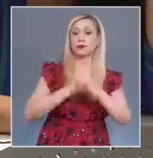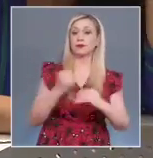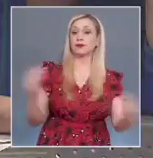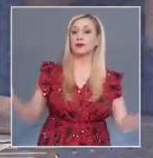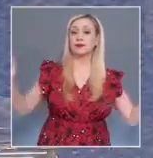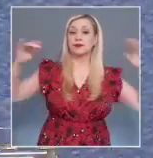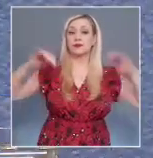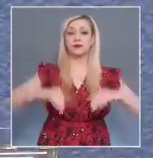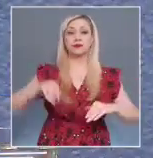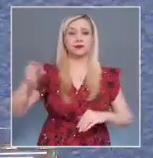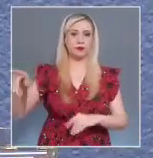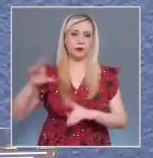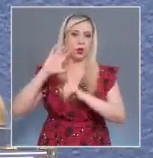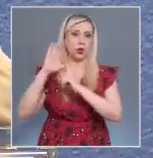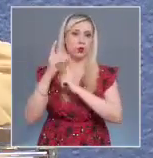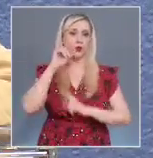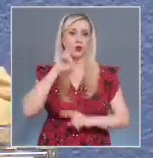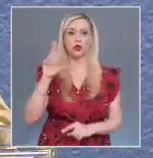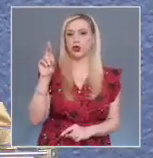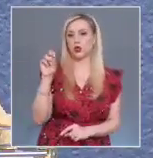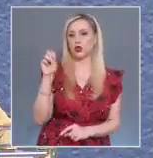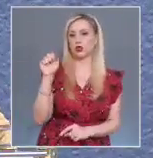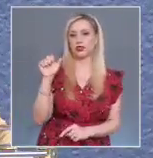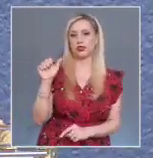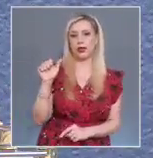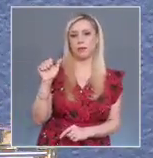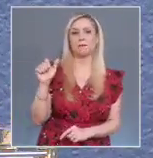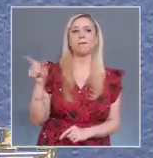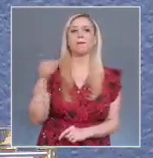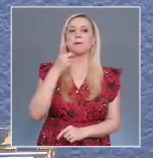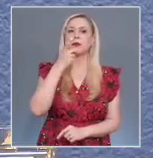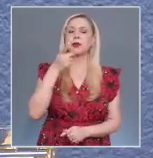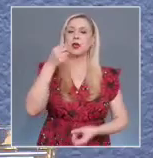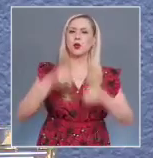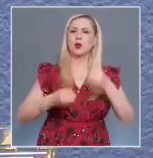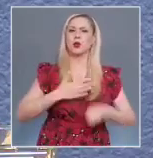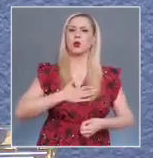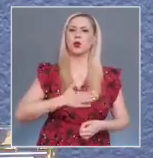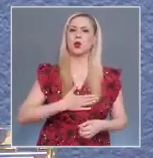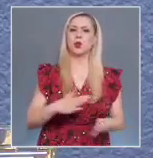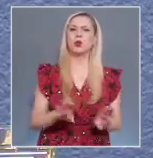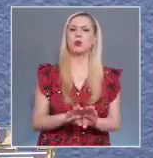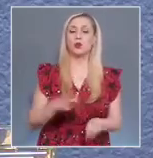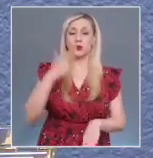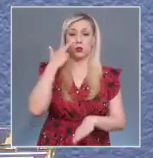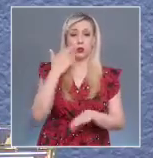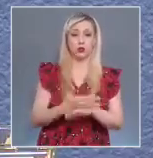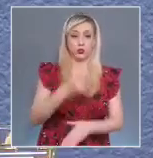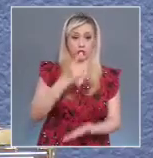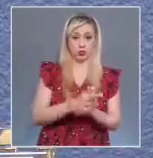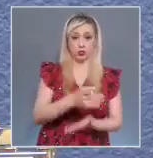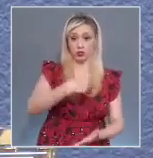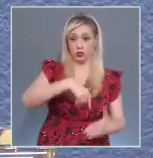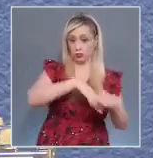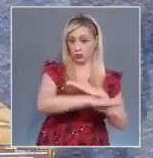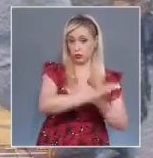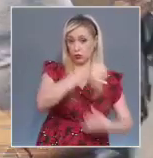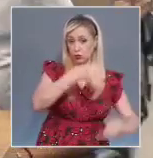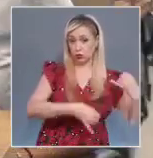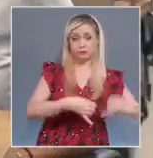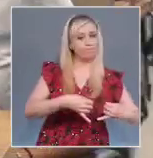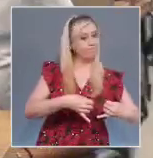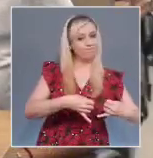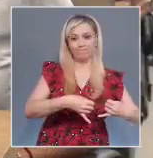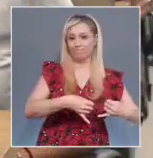Esmeralda Arosemena indicó que las garantías del juicio justo no son solo responsabilidad de los tribunales, sino que se tienen que aplicar por todas